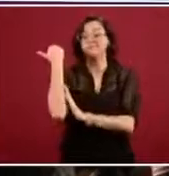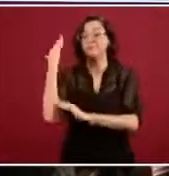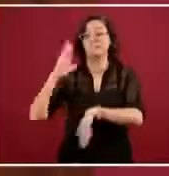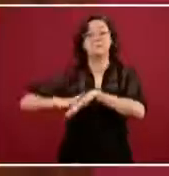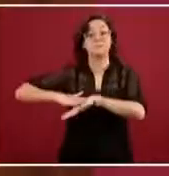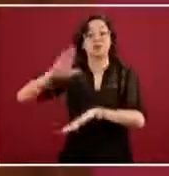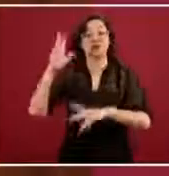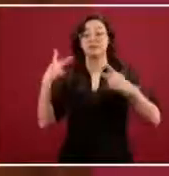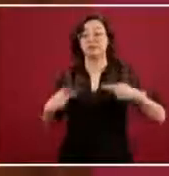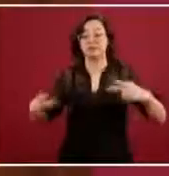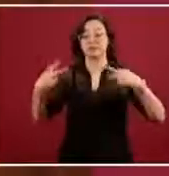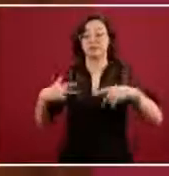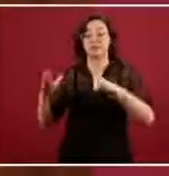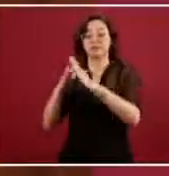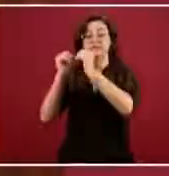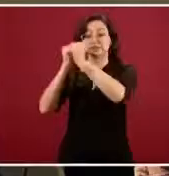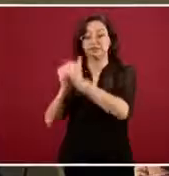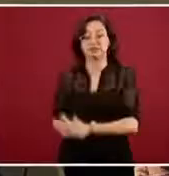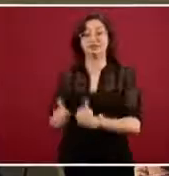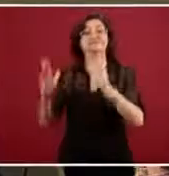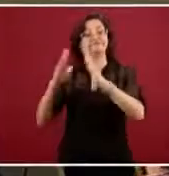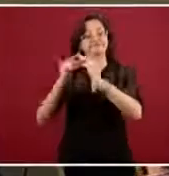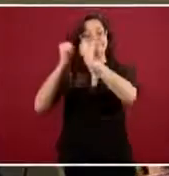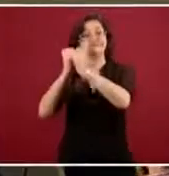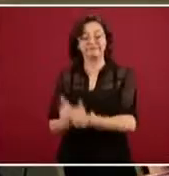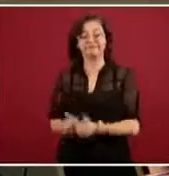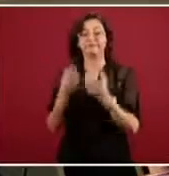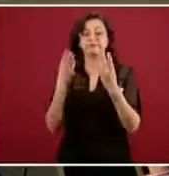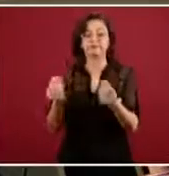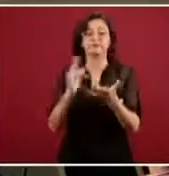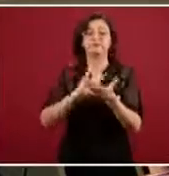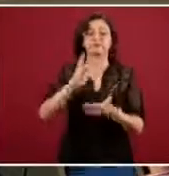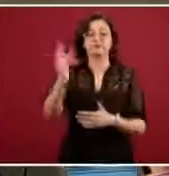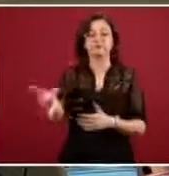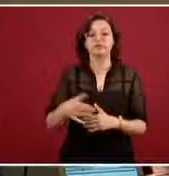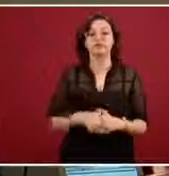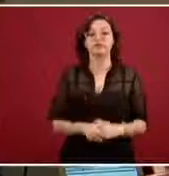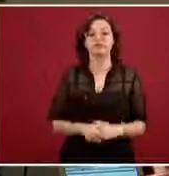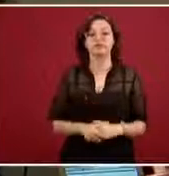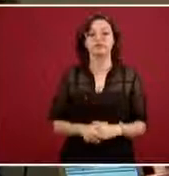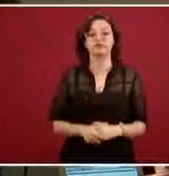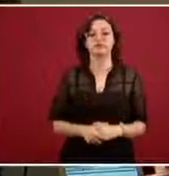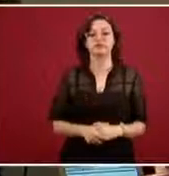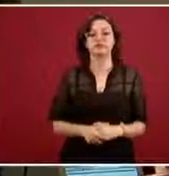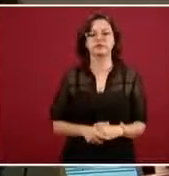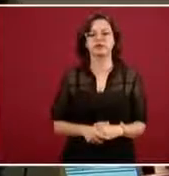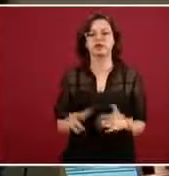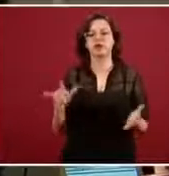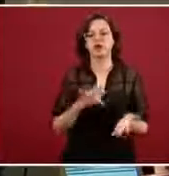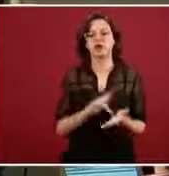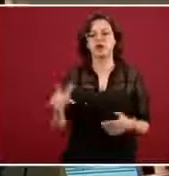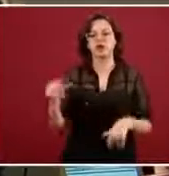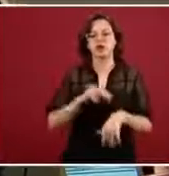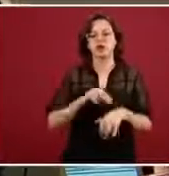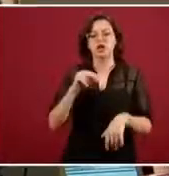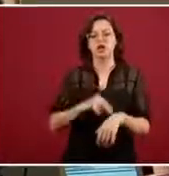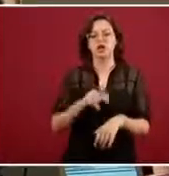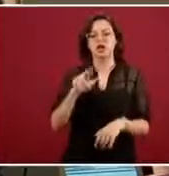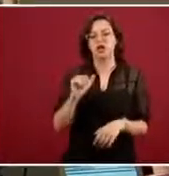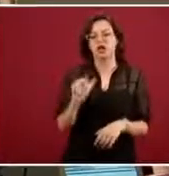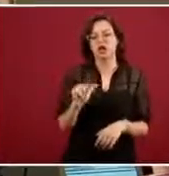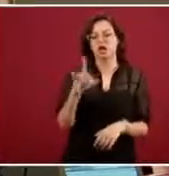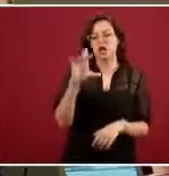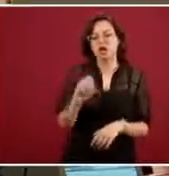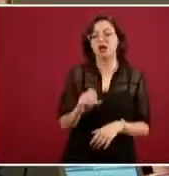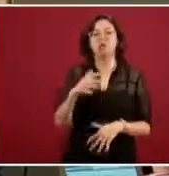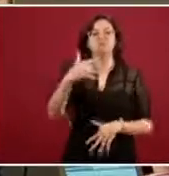todos. Quédense en casa. Muchísimas gracias. Gracias, doctor Ricardo Cortés. Tenemos 15 minutos